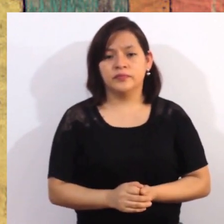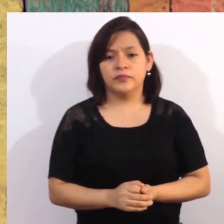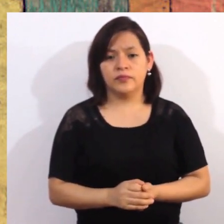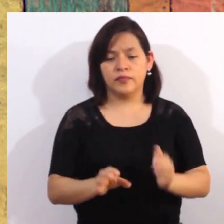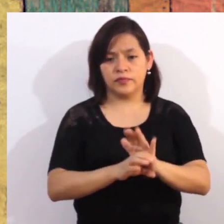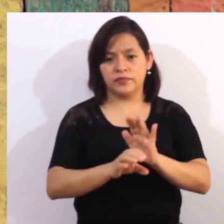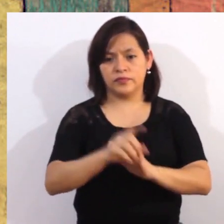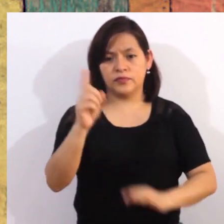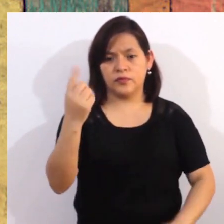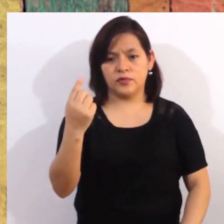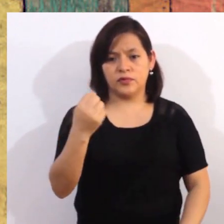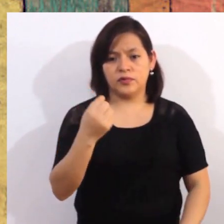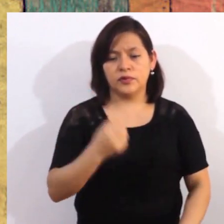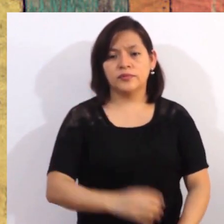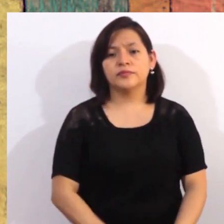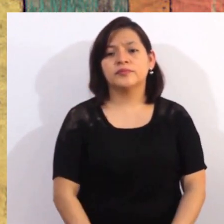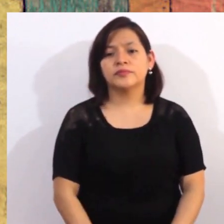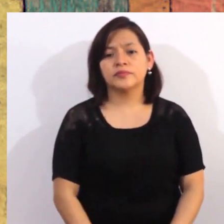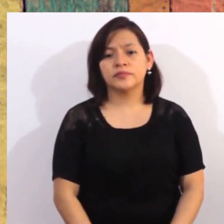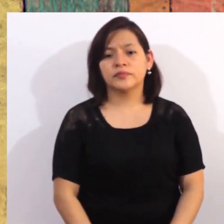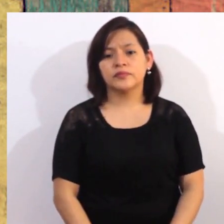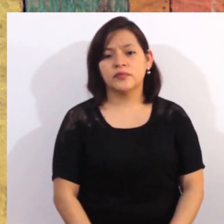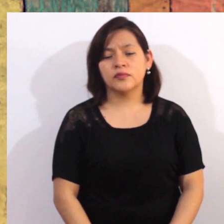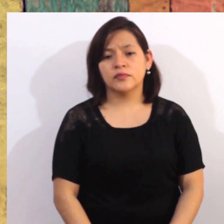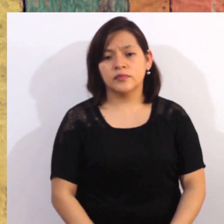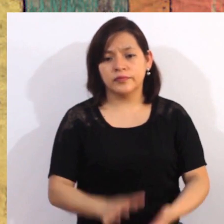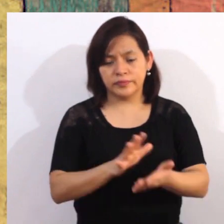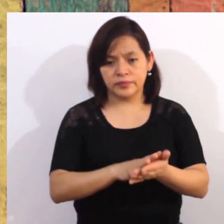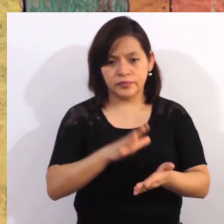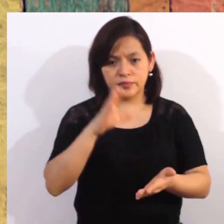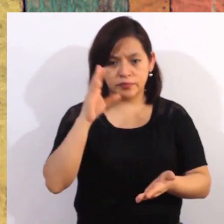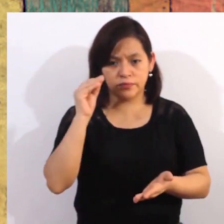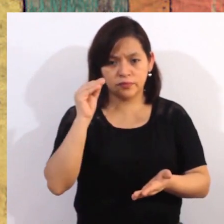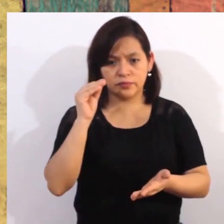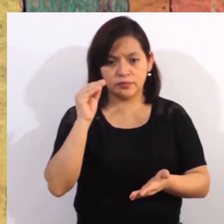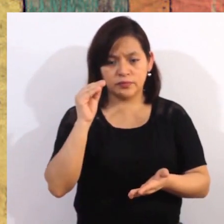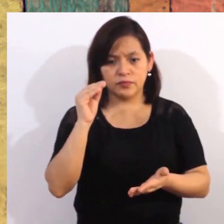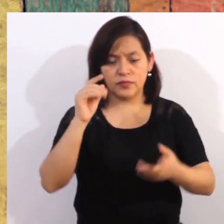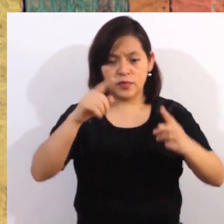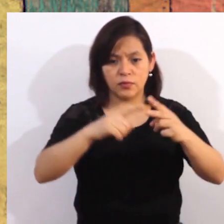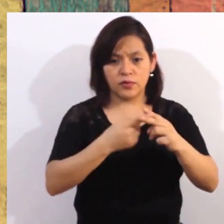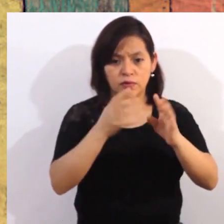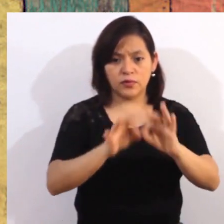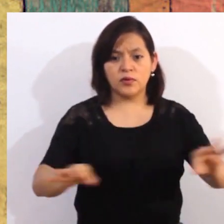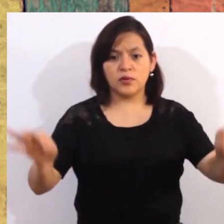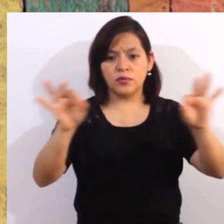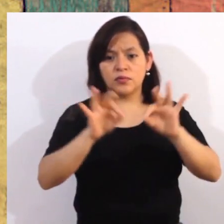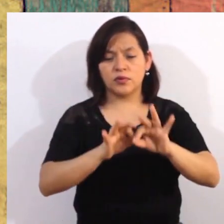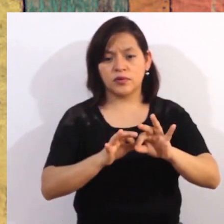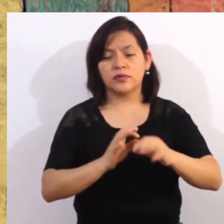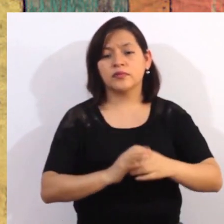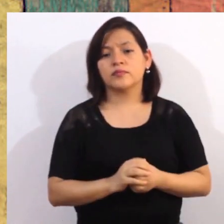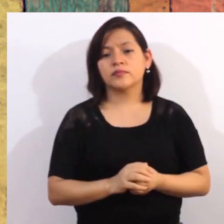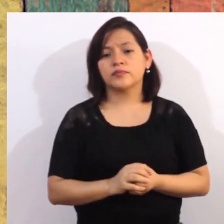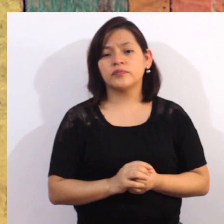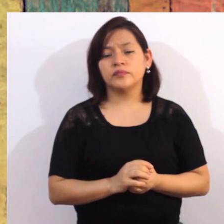entonces con el capítulo 11. En este capítulo 11 algo que veremos es un principio importante que se remarca